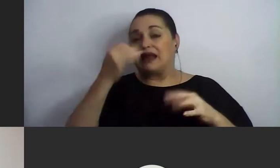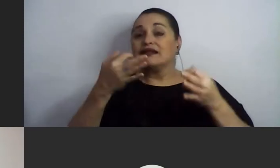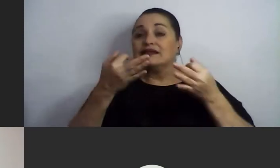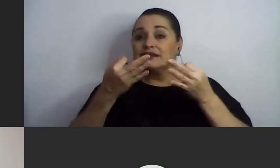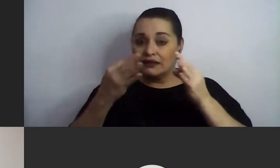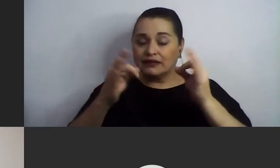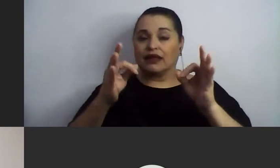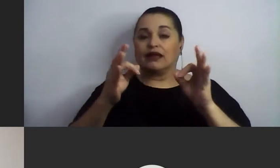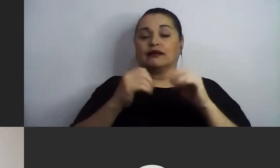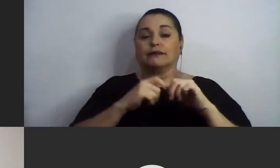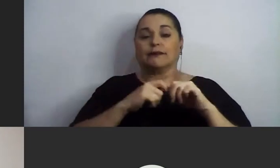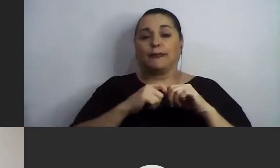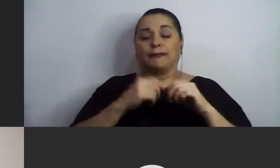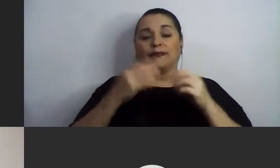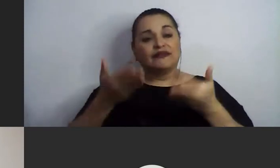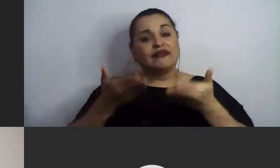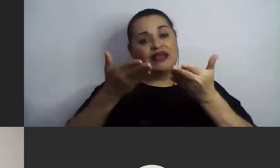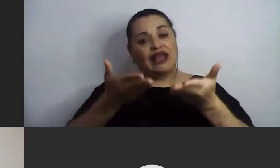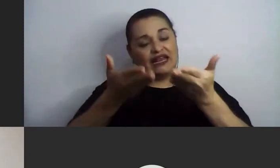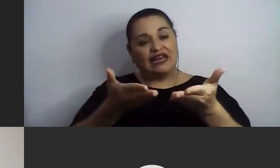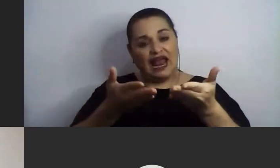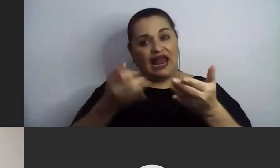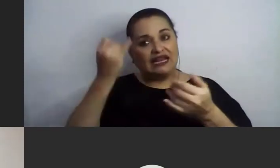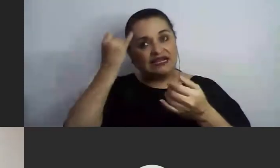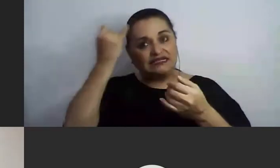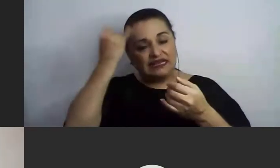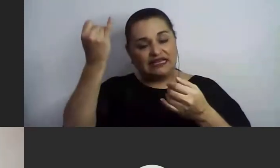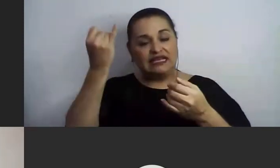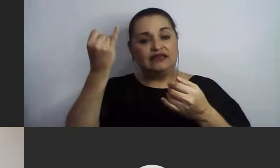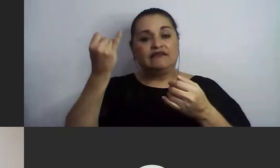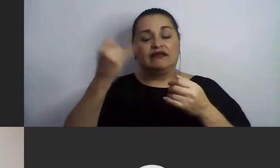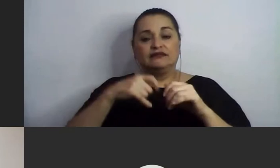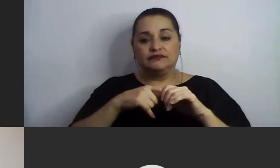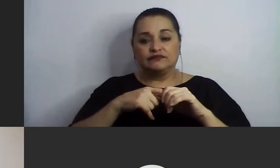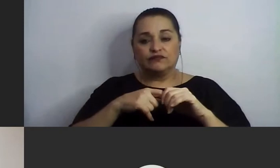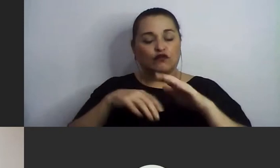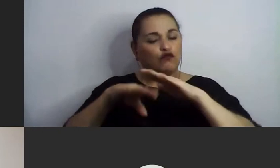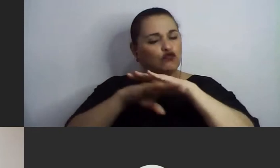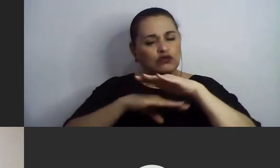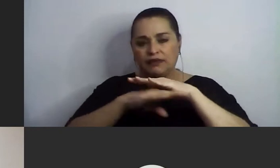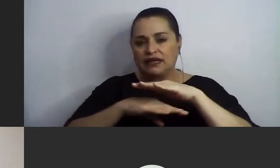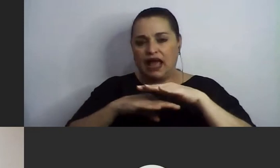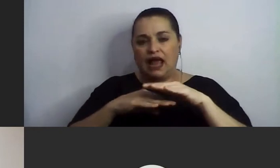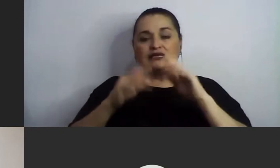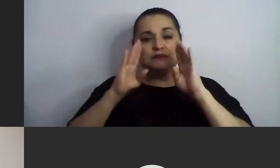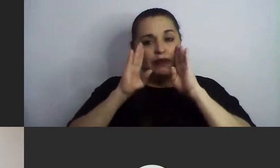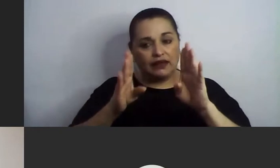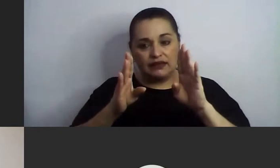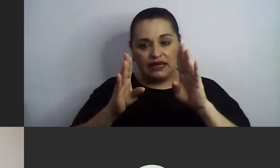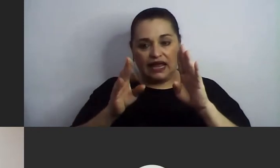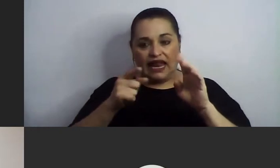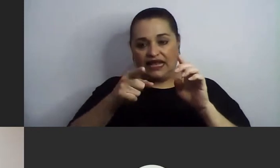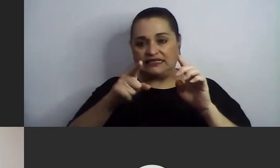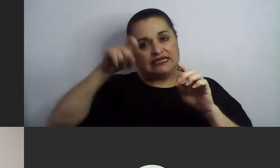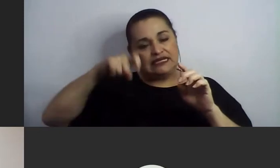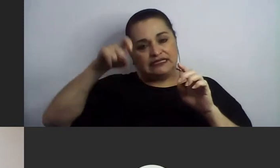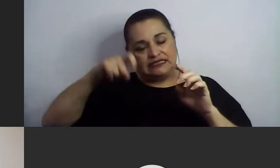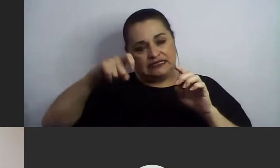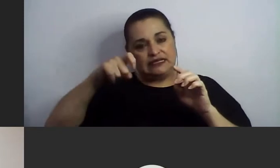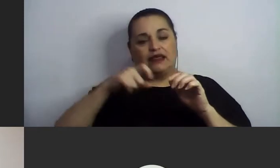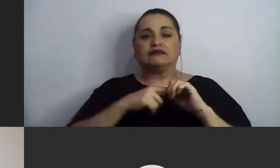de generar estas iniciativas que son fundamentales para atender estas necesidades